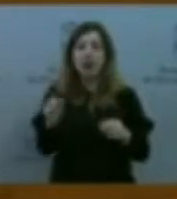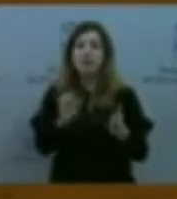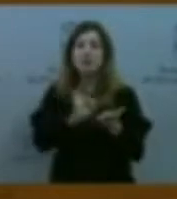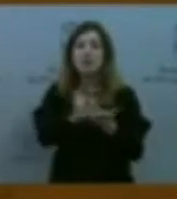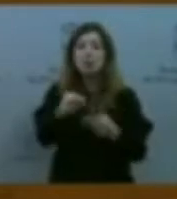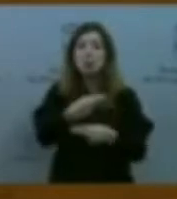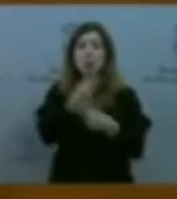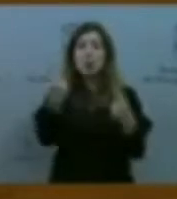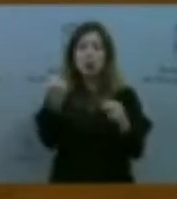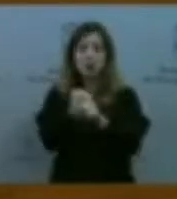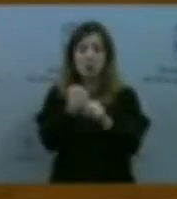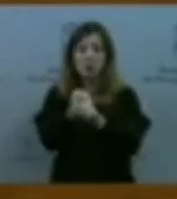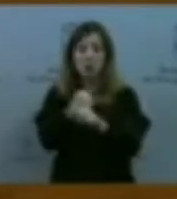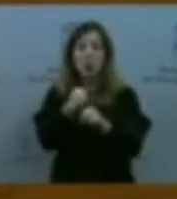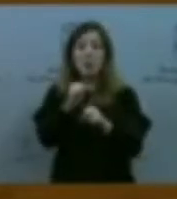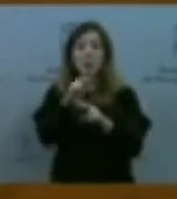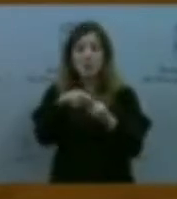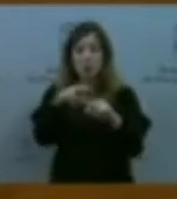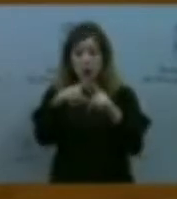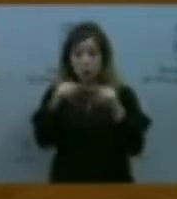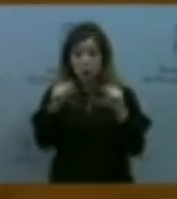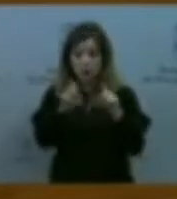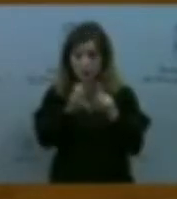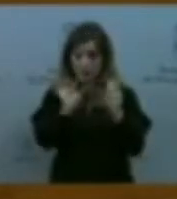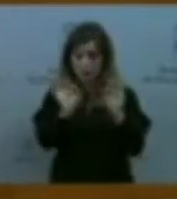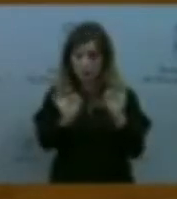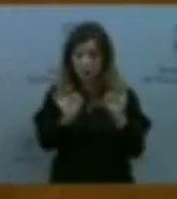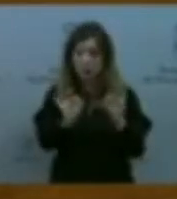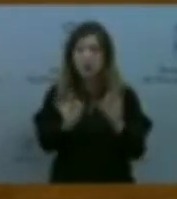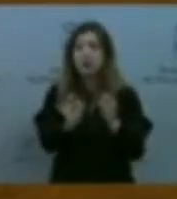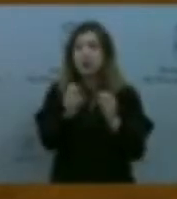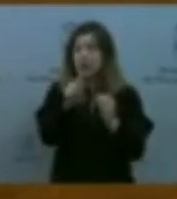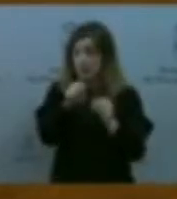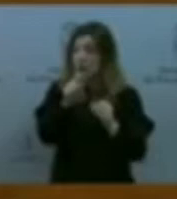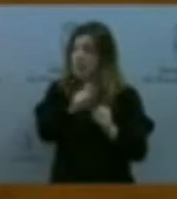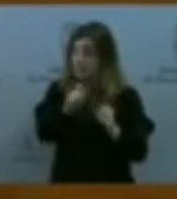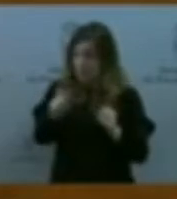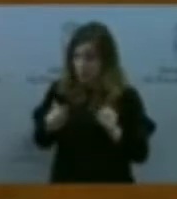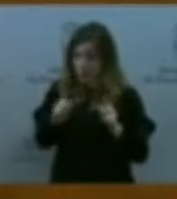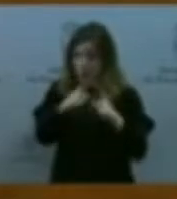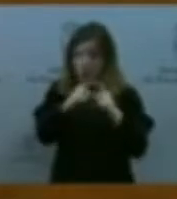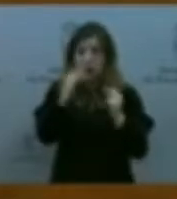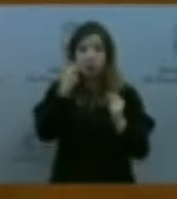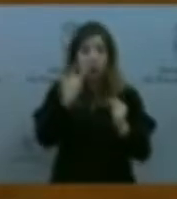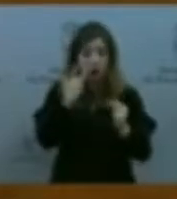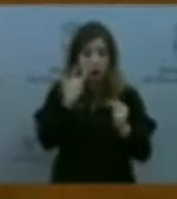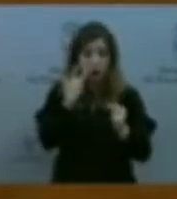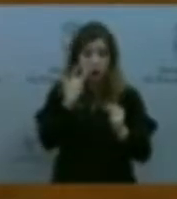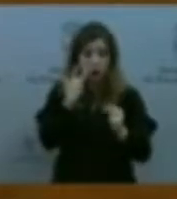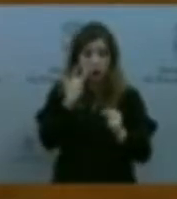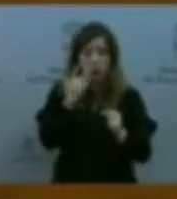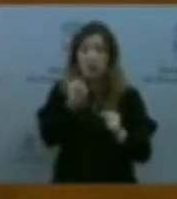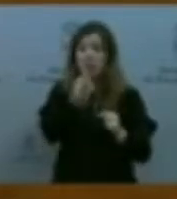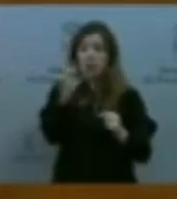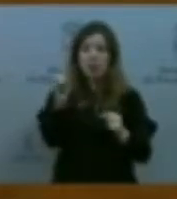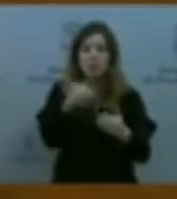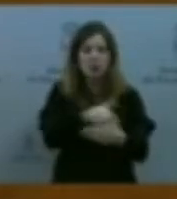Asturias, en el cual los asturianos nos dan más de 100 millones de euros para que